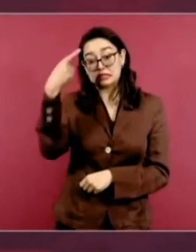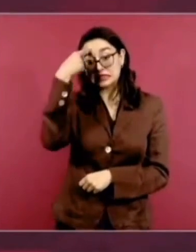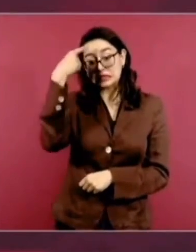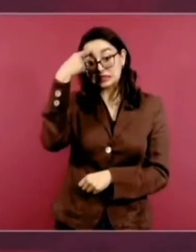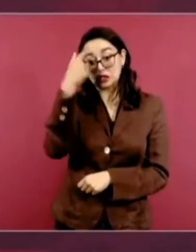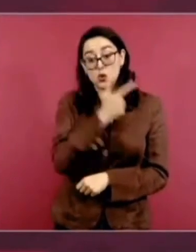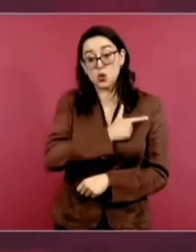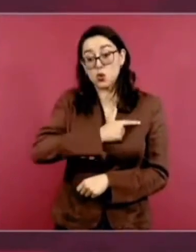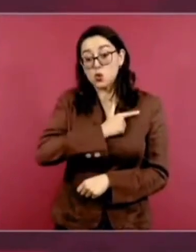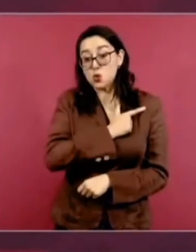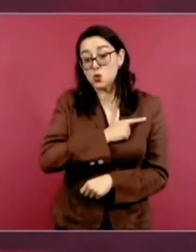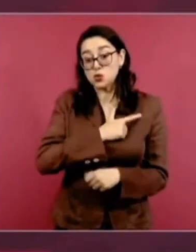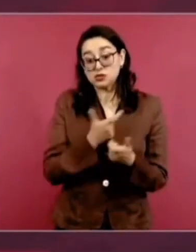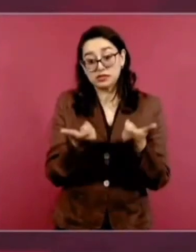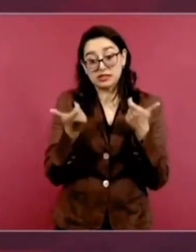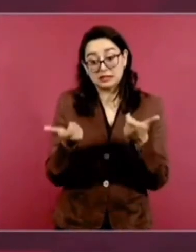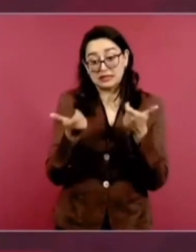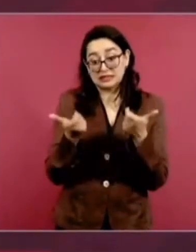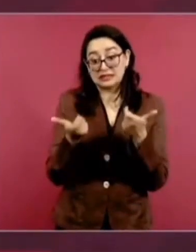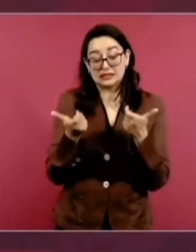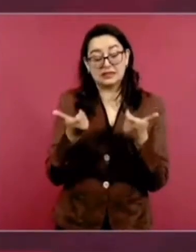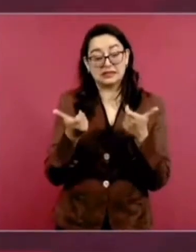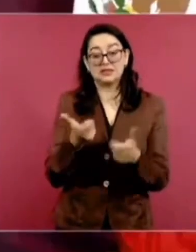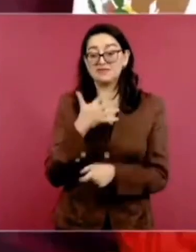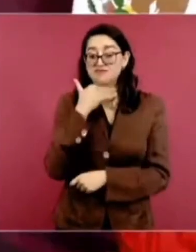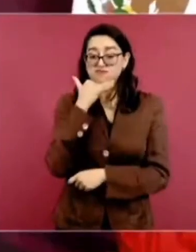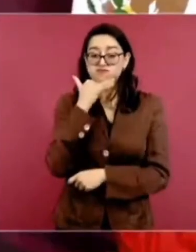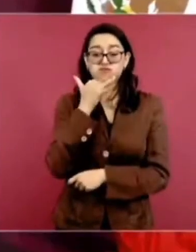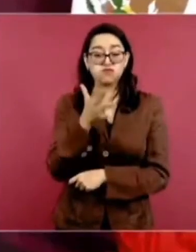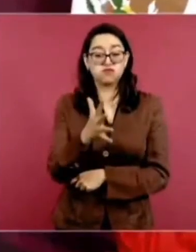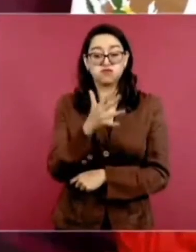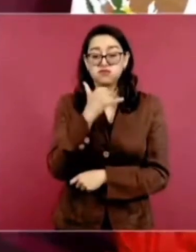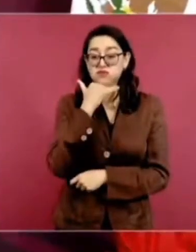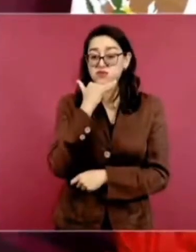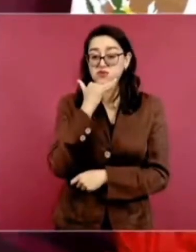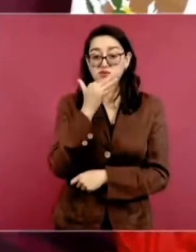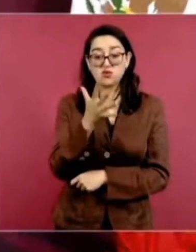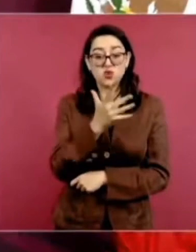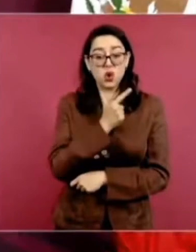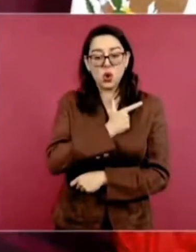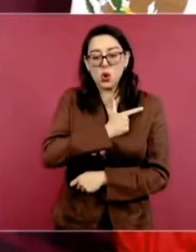a los conservadores. Son muy corruptos.